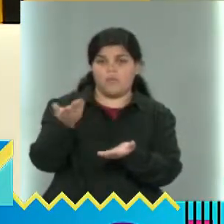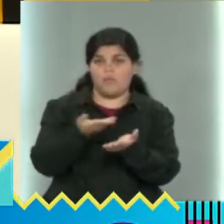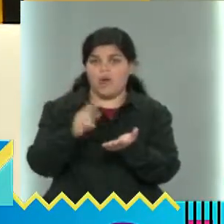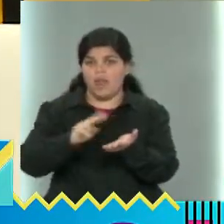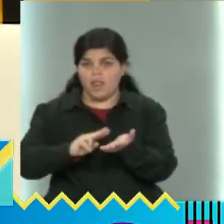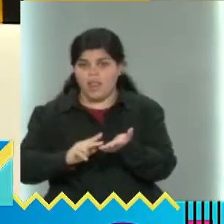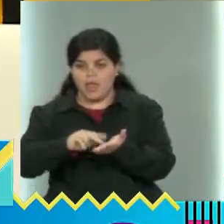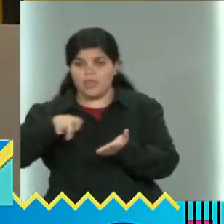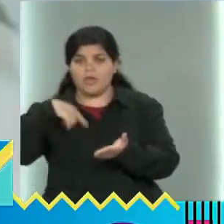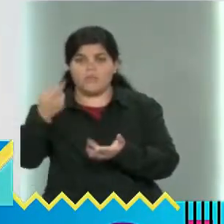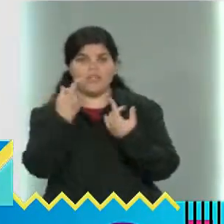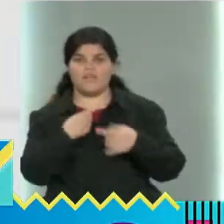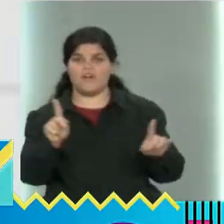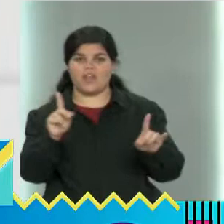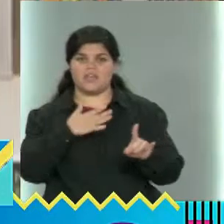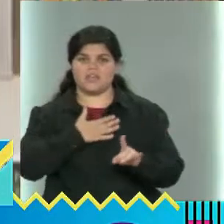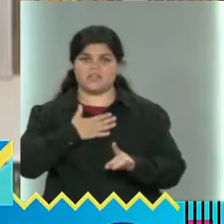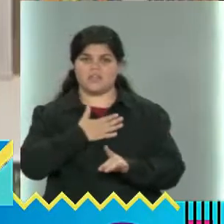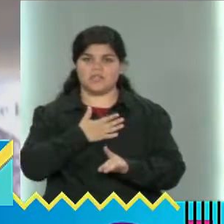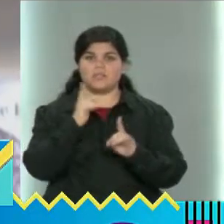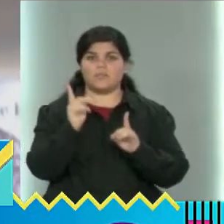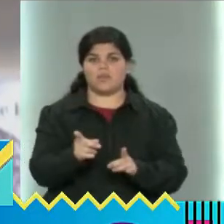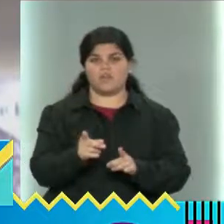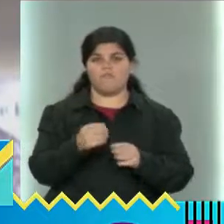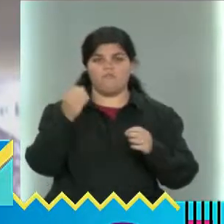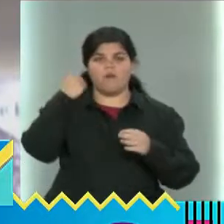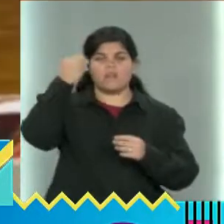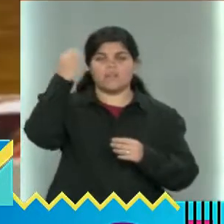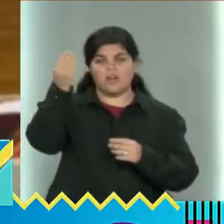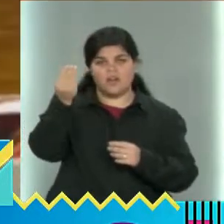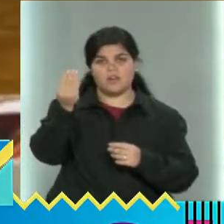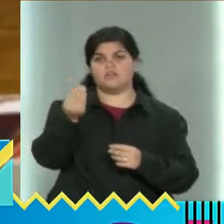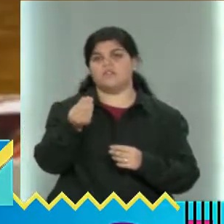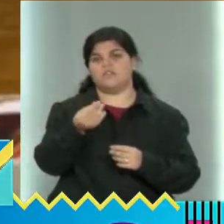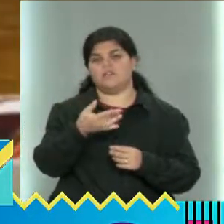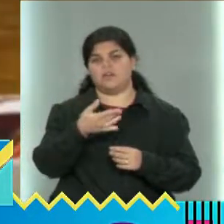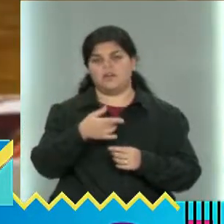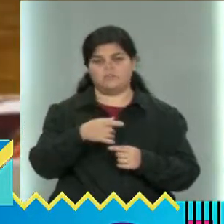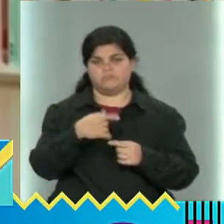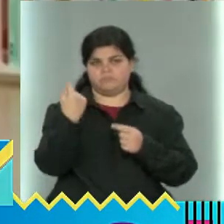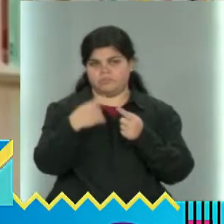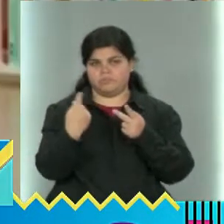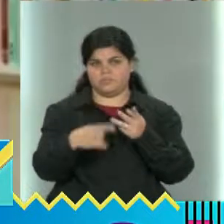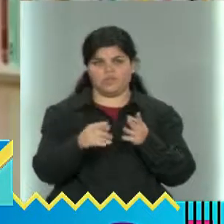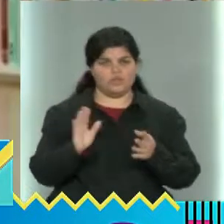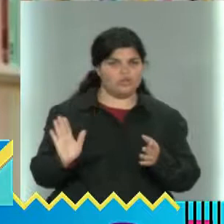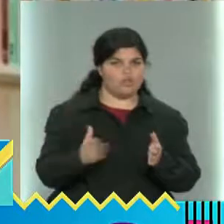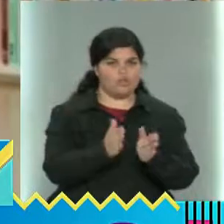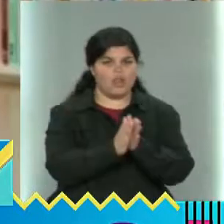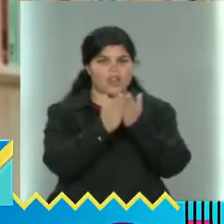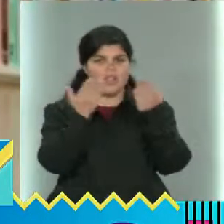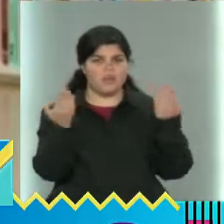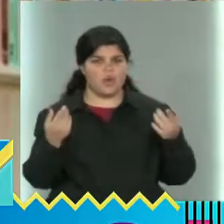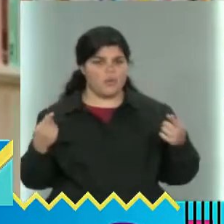digamos, fantástica, realista, y no todas, y no todos los libros llegan a eso.